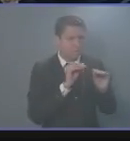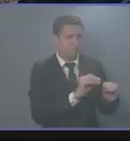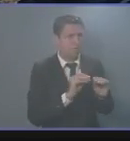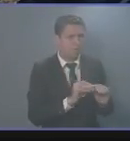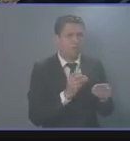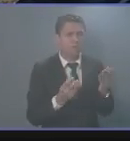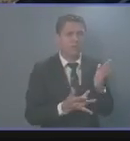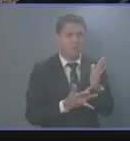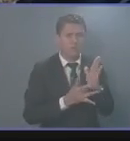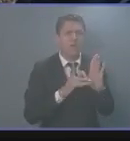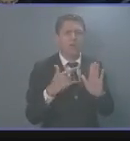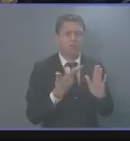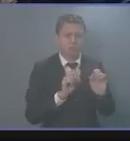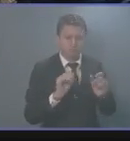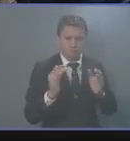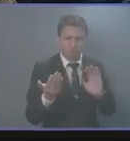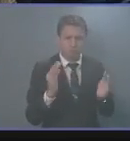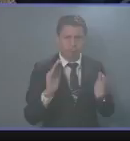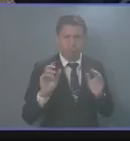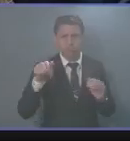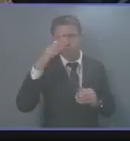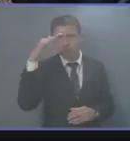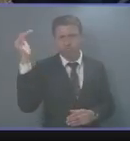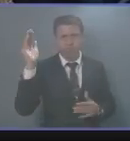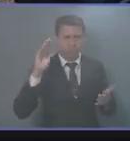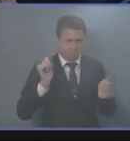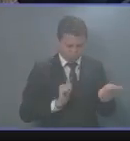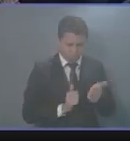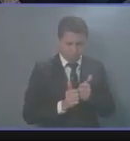ser competitivos en un mundo globalizado.